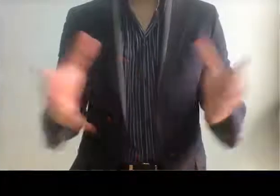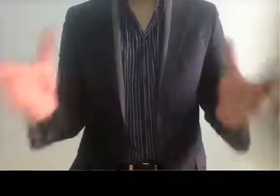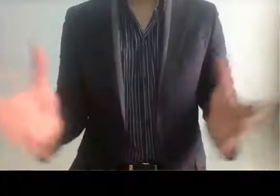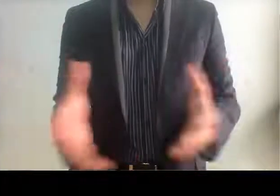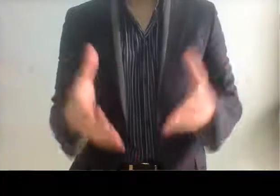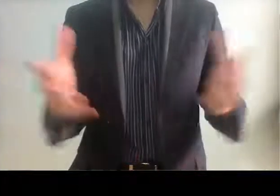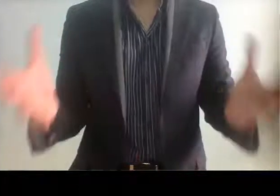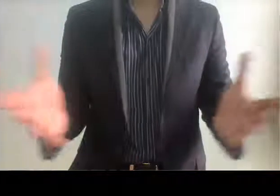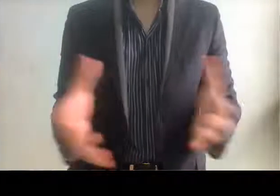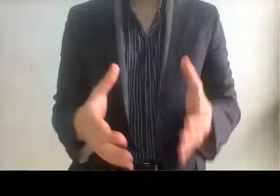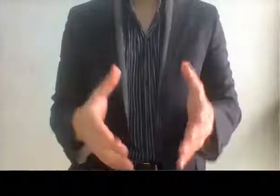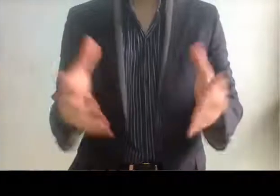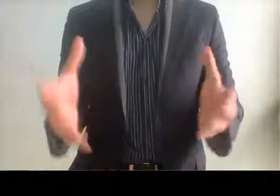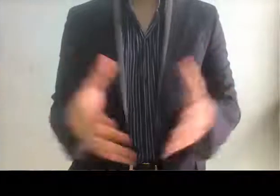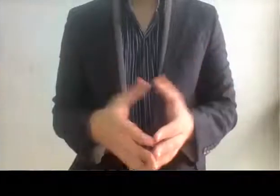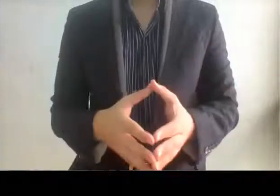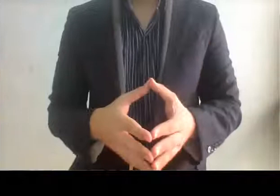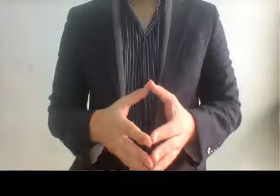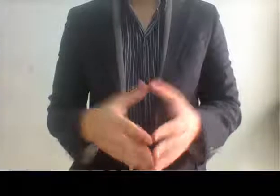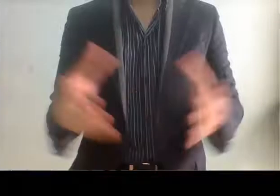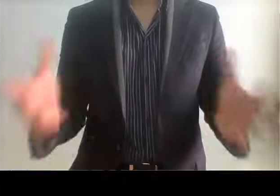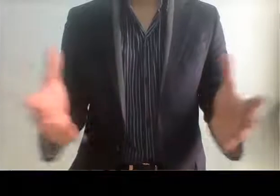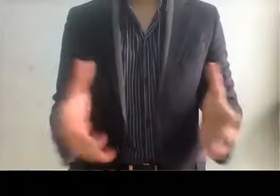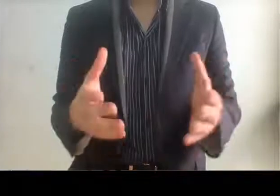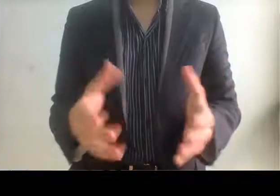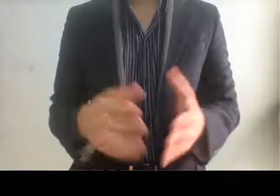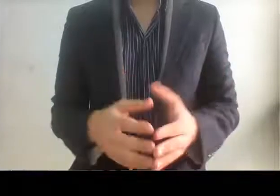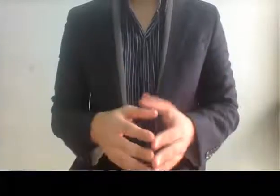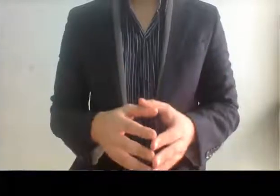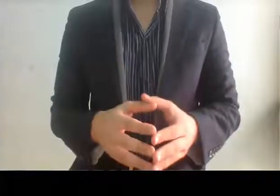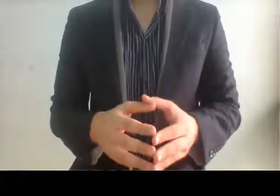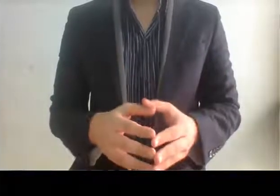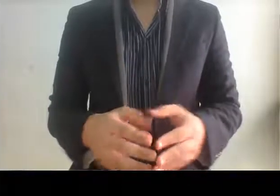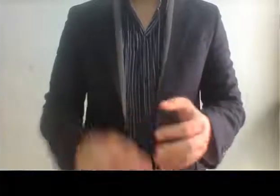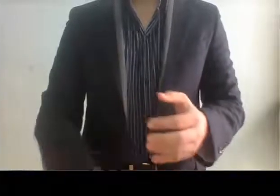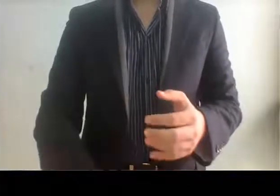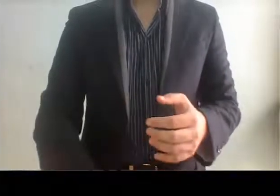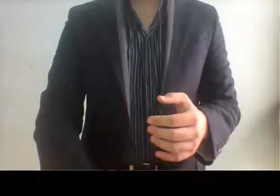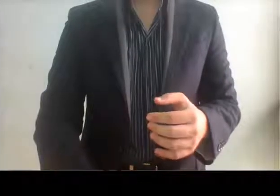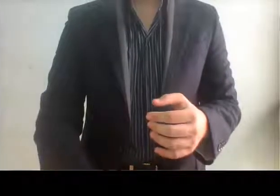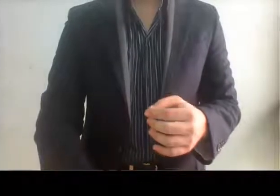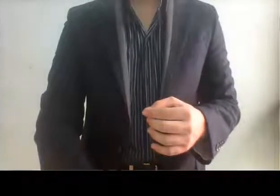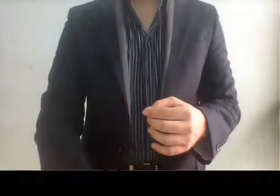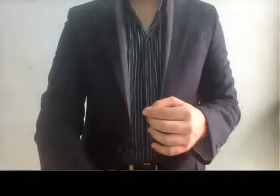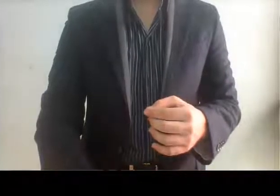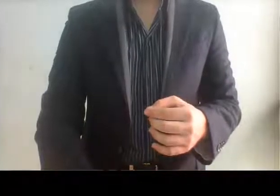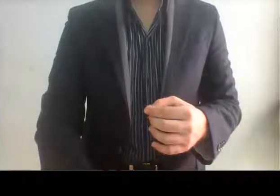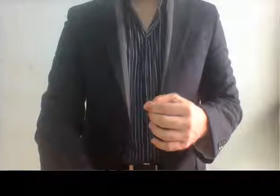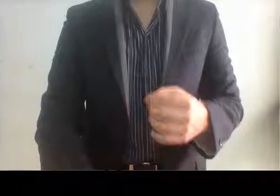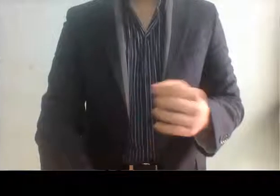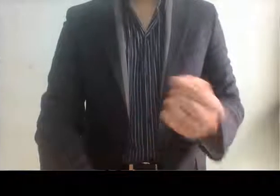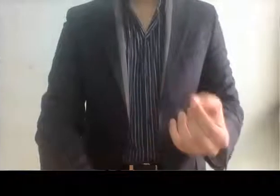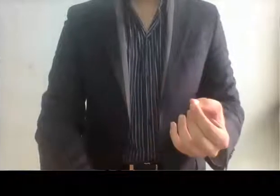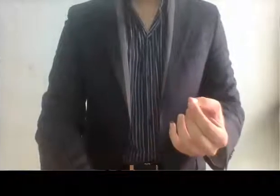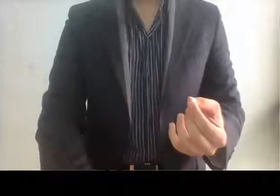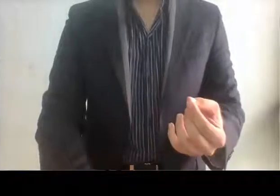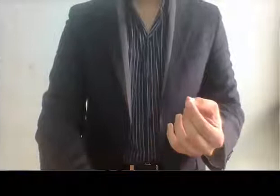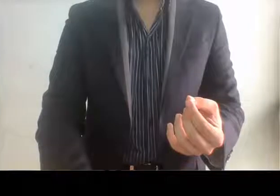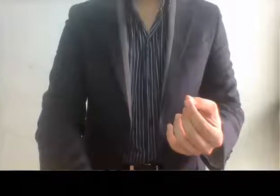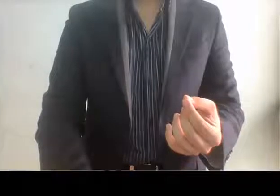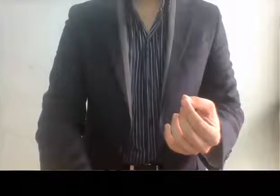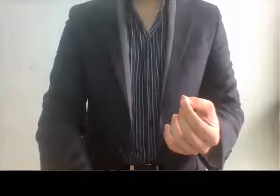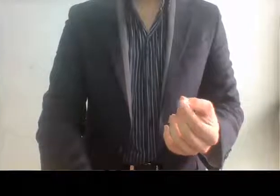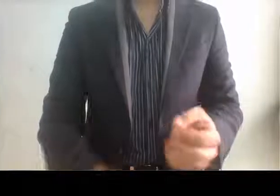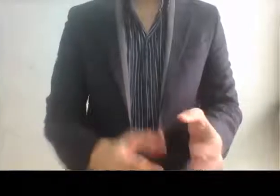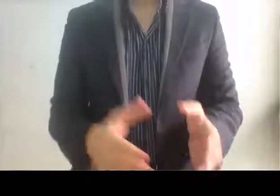pues nuestro nacimiento como cultura en general, pues es bastante bueno sobre todo. Además, ¿qué es lo que podemos decir? Que esta administración